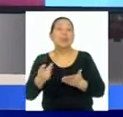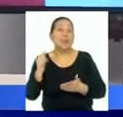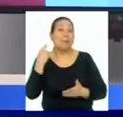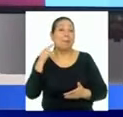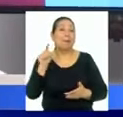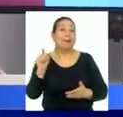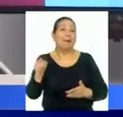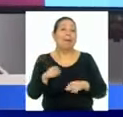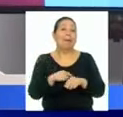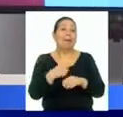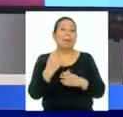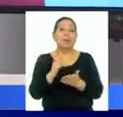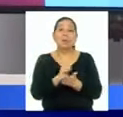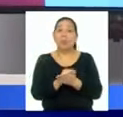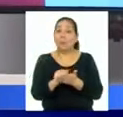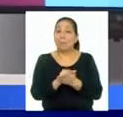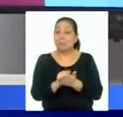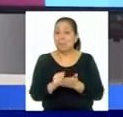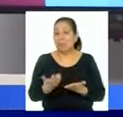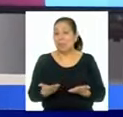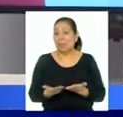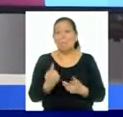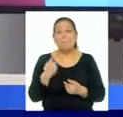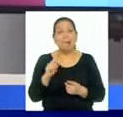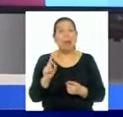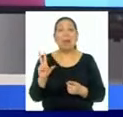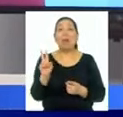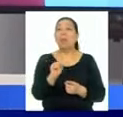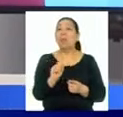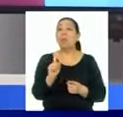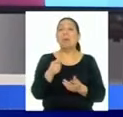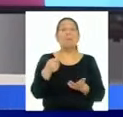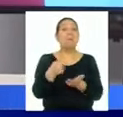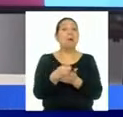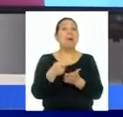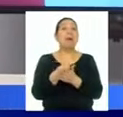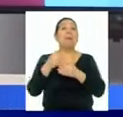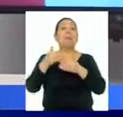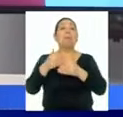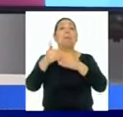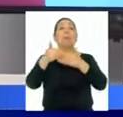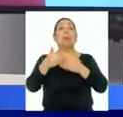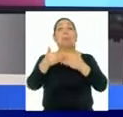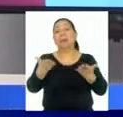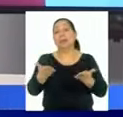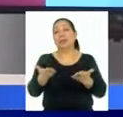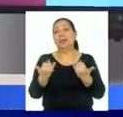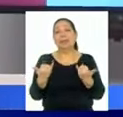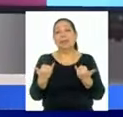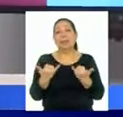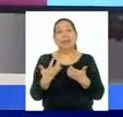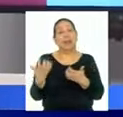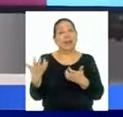8 medidas cautelares a lo largo de estos meses, de este tiempo, para evitar la devolución del dinero por parte de